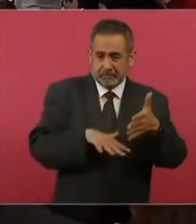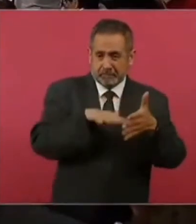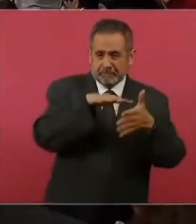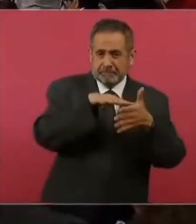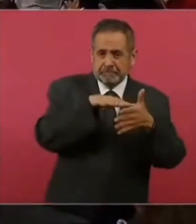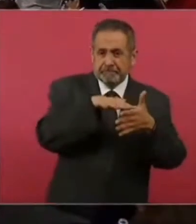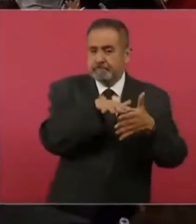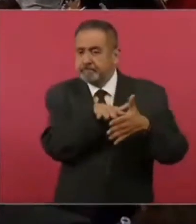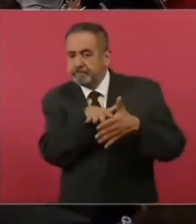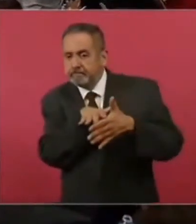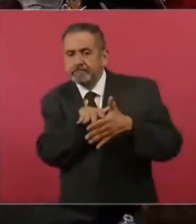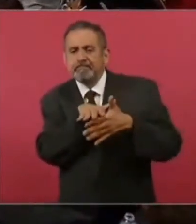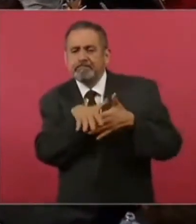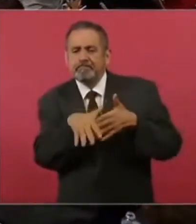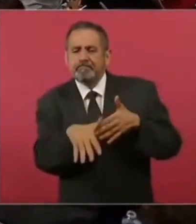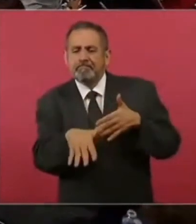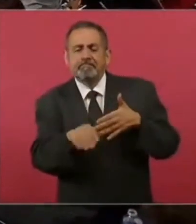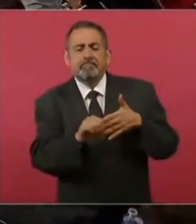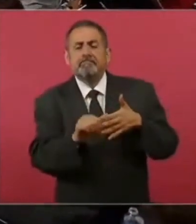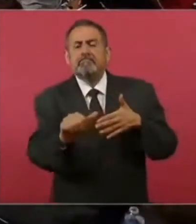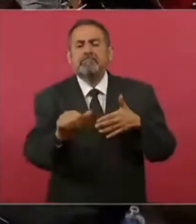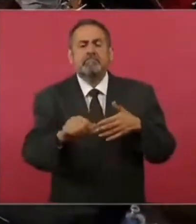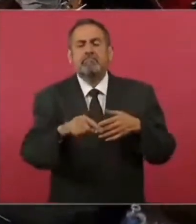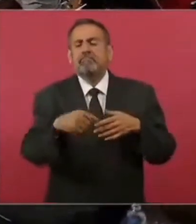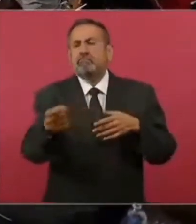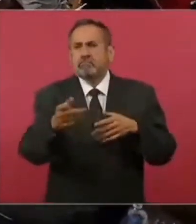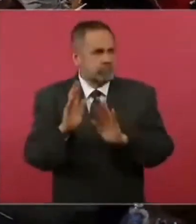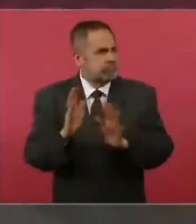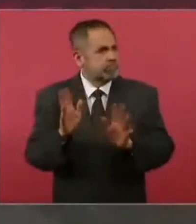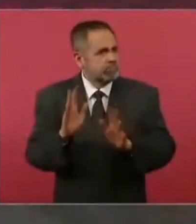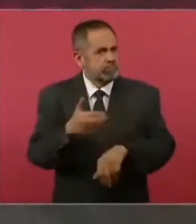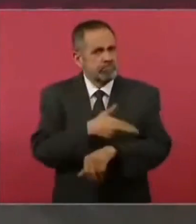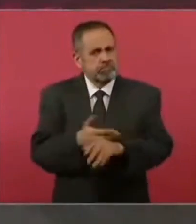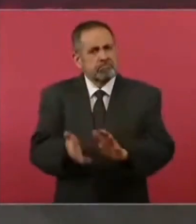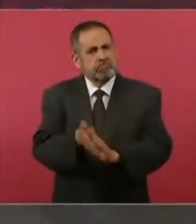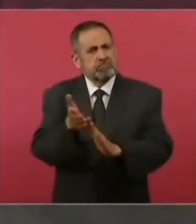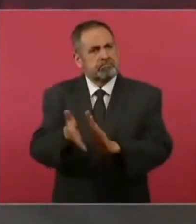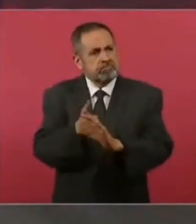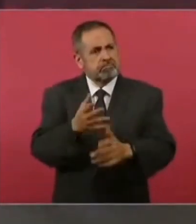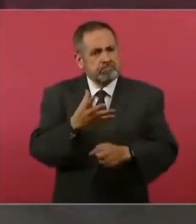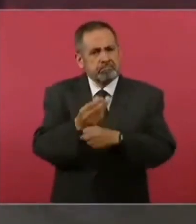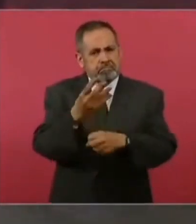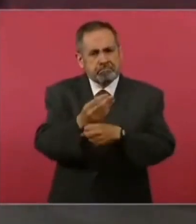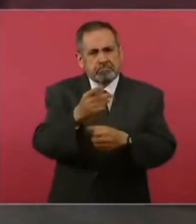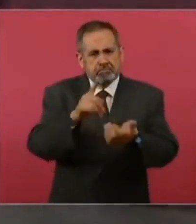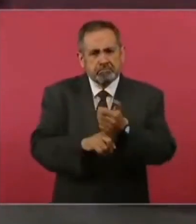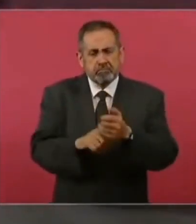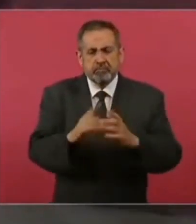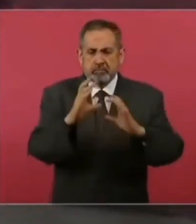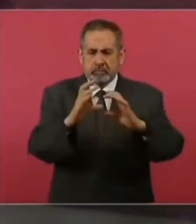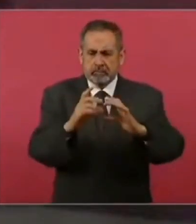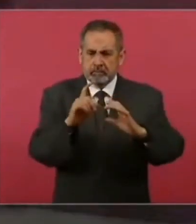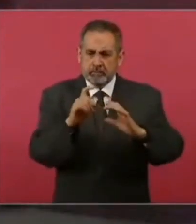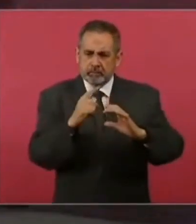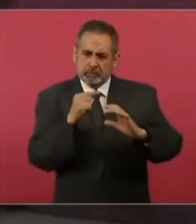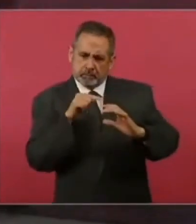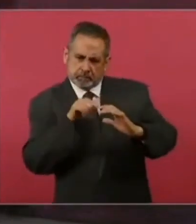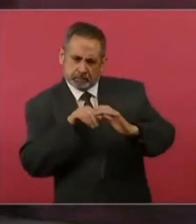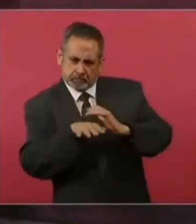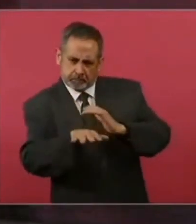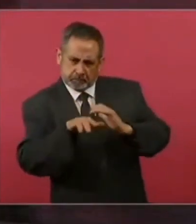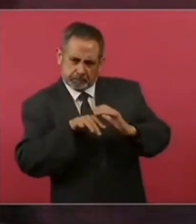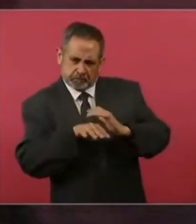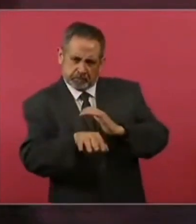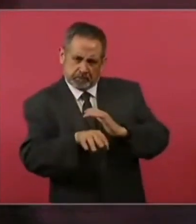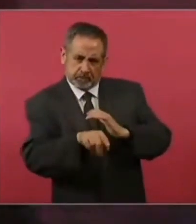se va a llevar, y ya se está construyendo un acueducto para